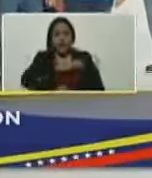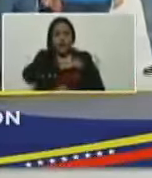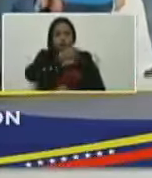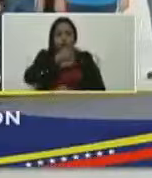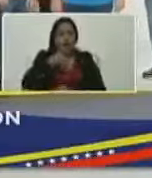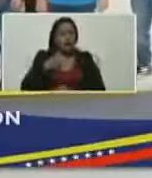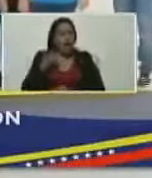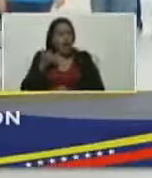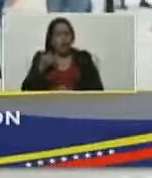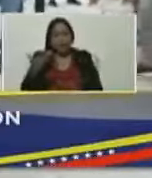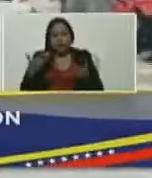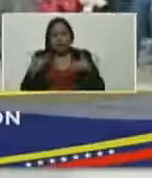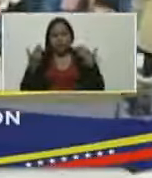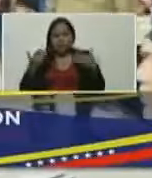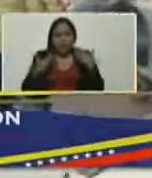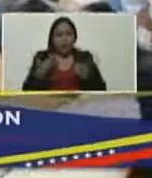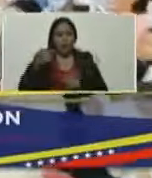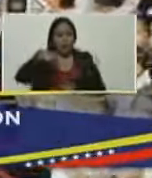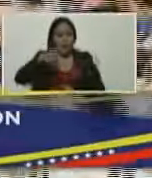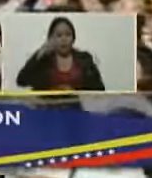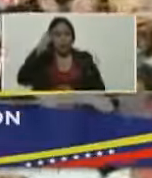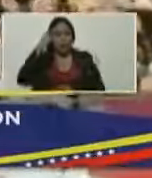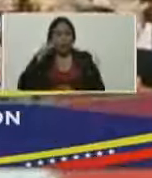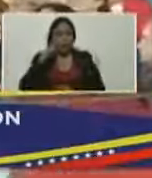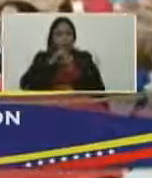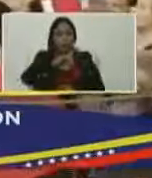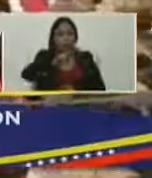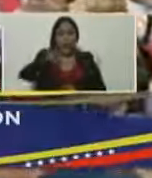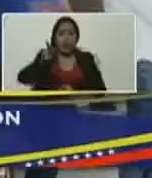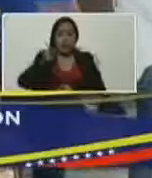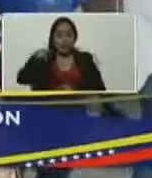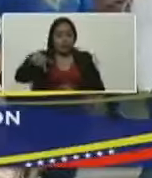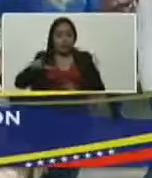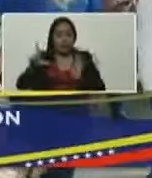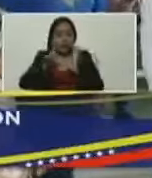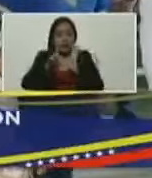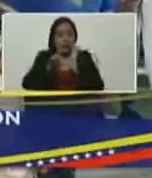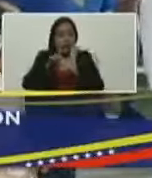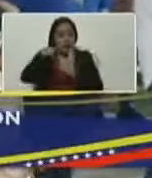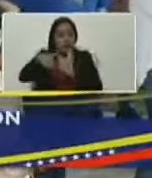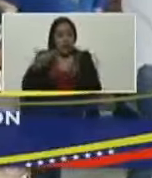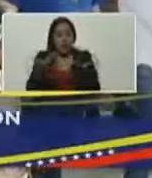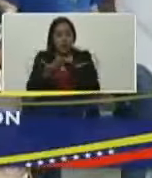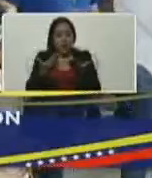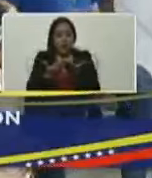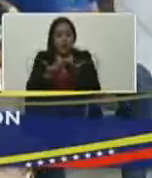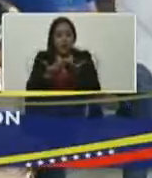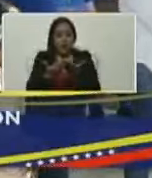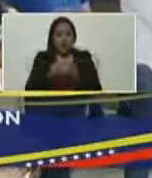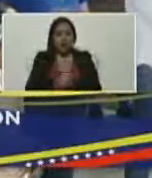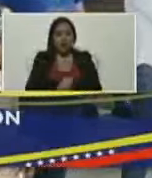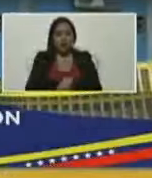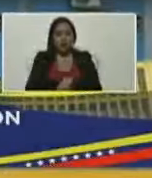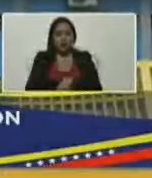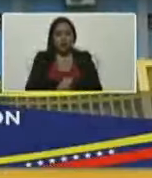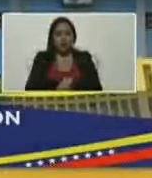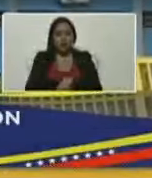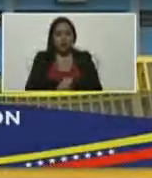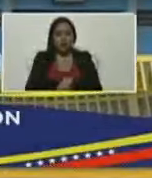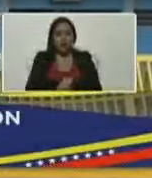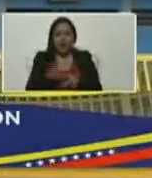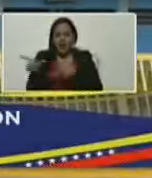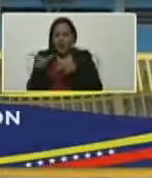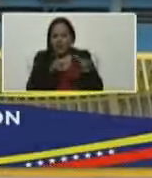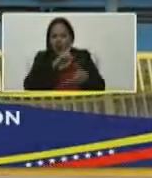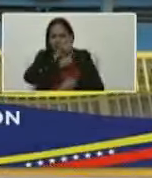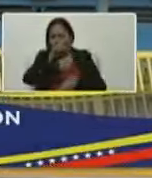alegría estar hoy y ver este liceo, esta escuela, esta unidad educativa de paquete.